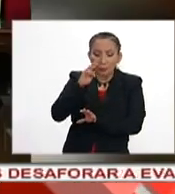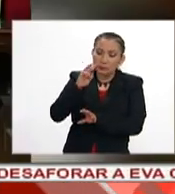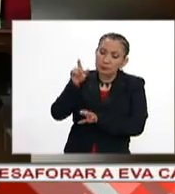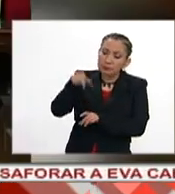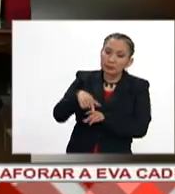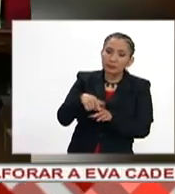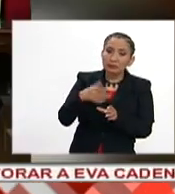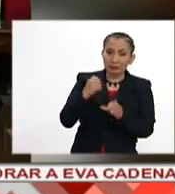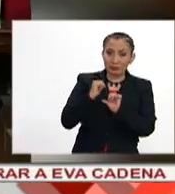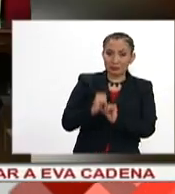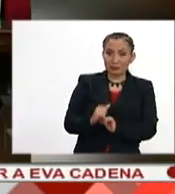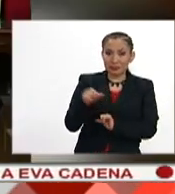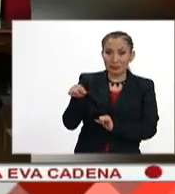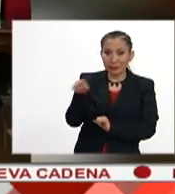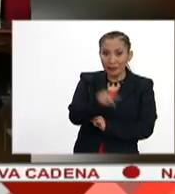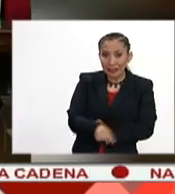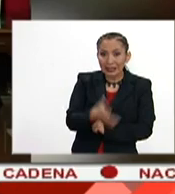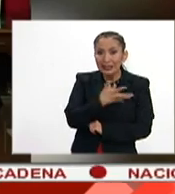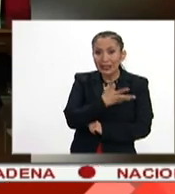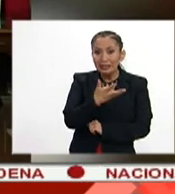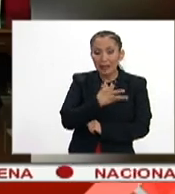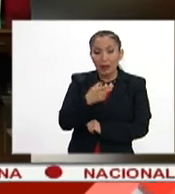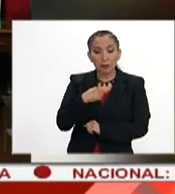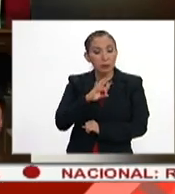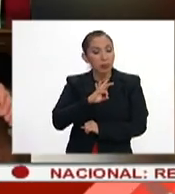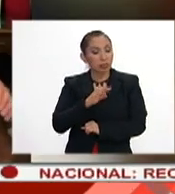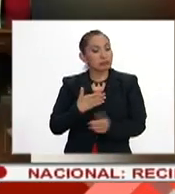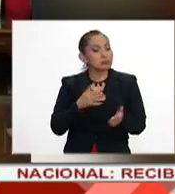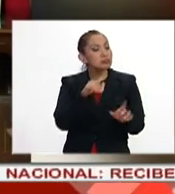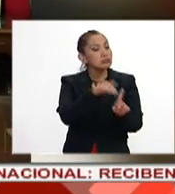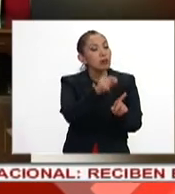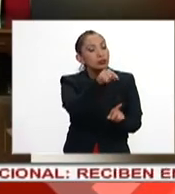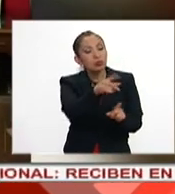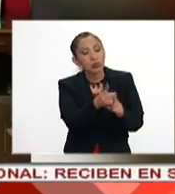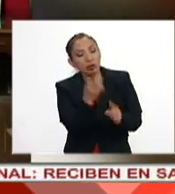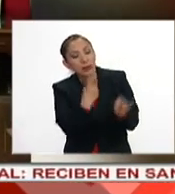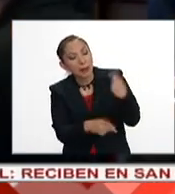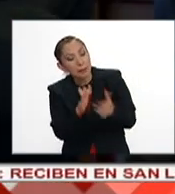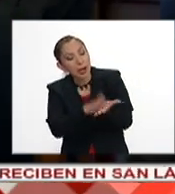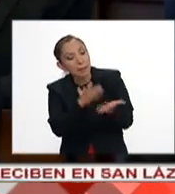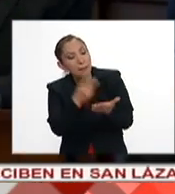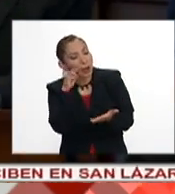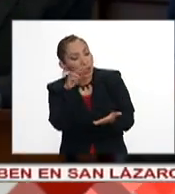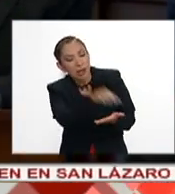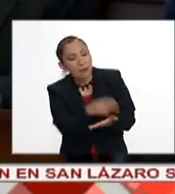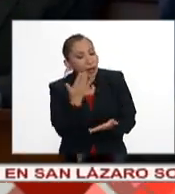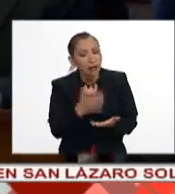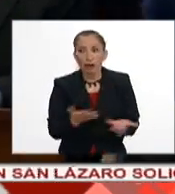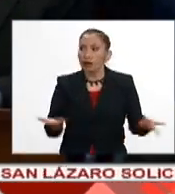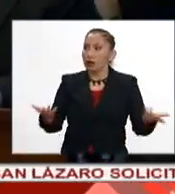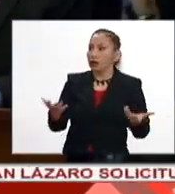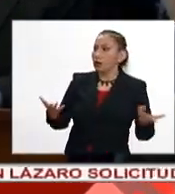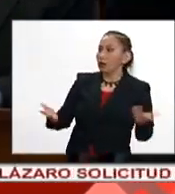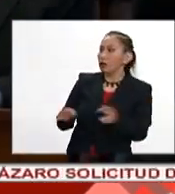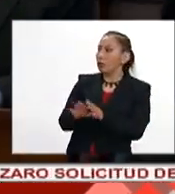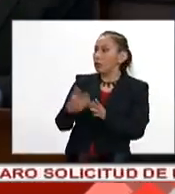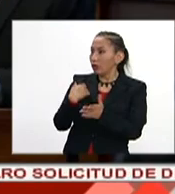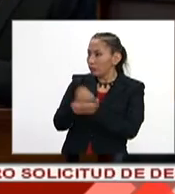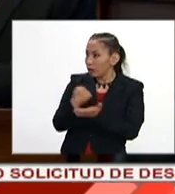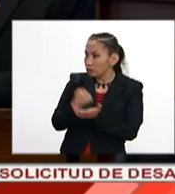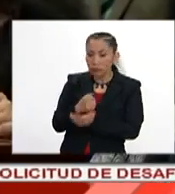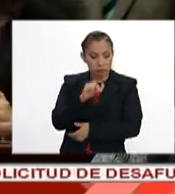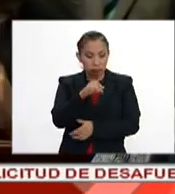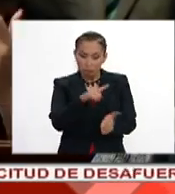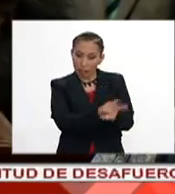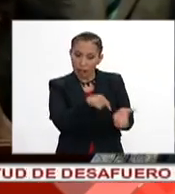las autoridades de tener este derecho de preguntarte, enséñame tus papeles. Entonces, si tú te ves de alguna manera para